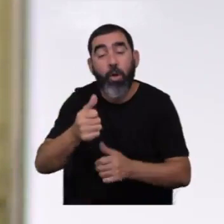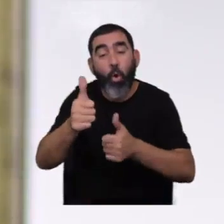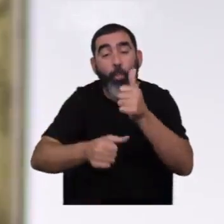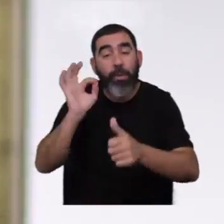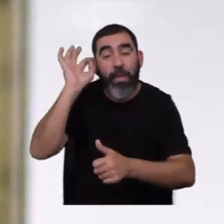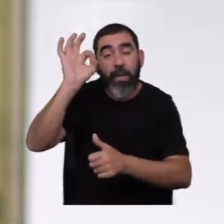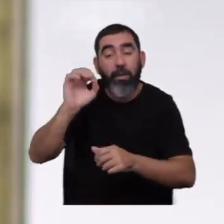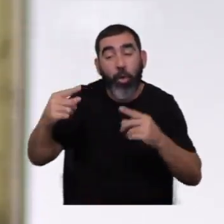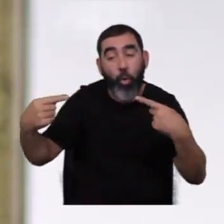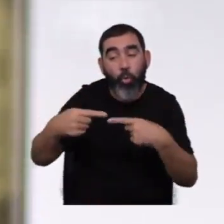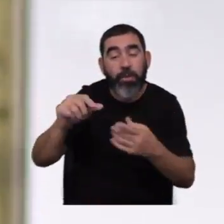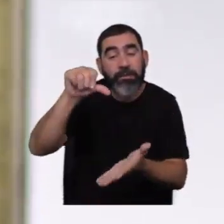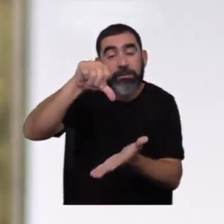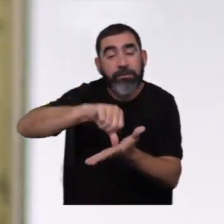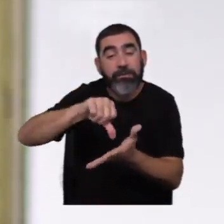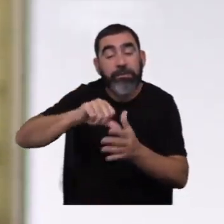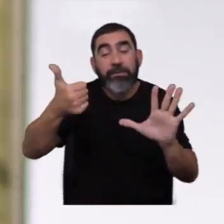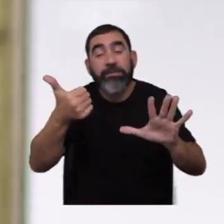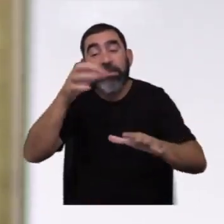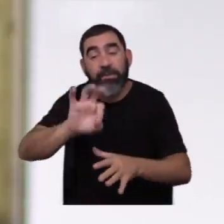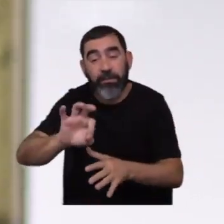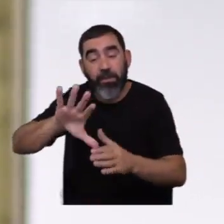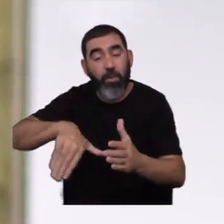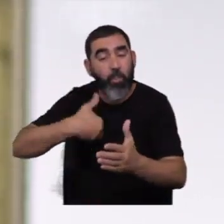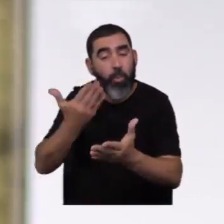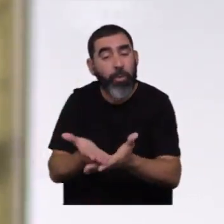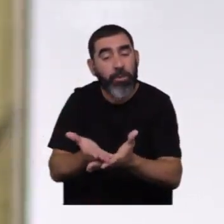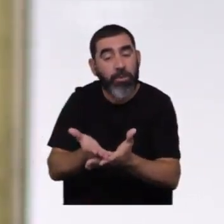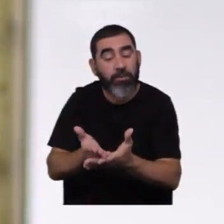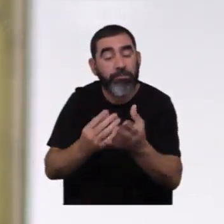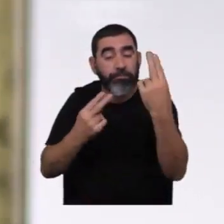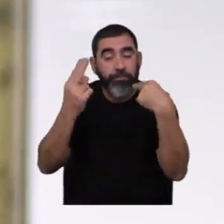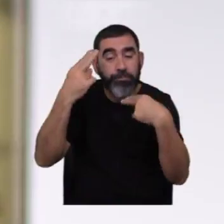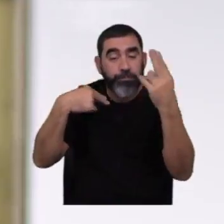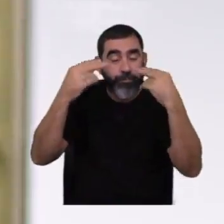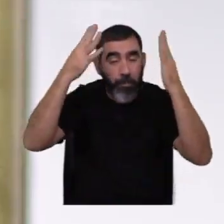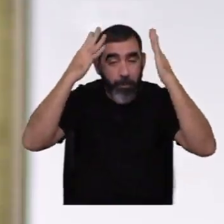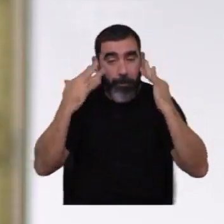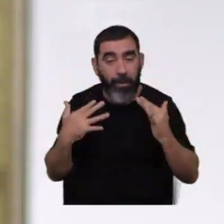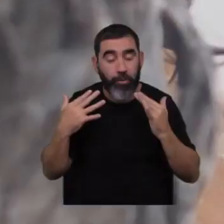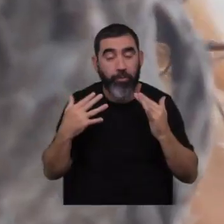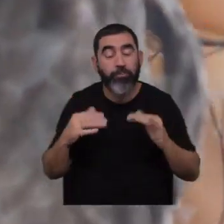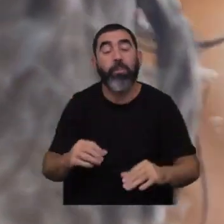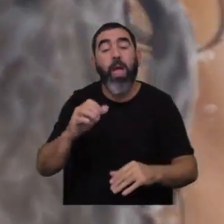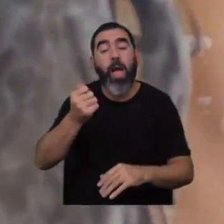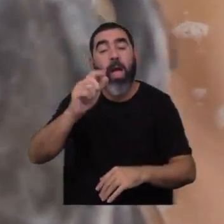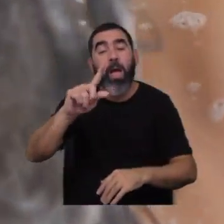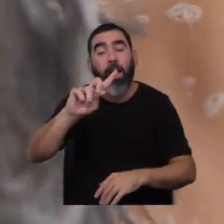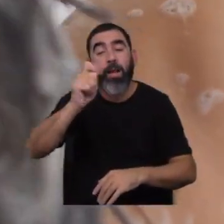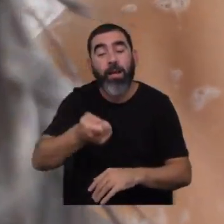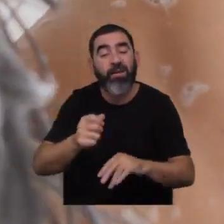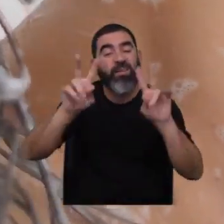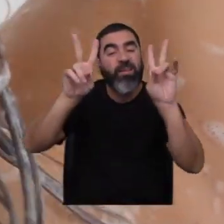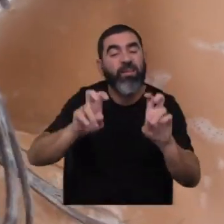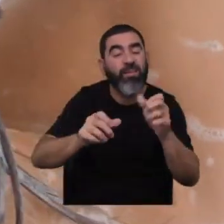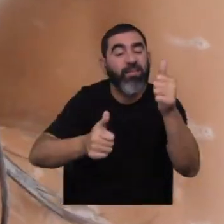frente a otros 60 países con una propuesta que consiste en una línea de cosméticos capilares en base a microalgas. Este año la temática